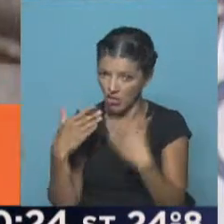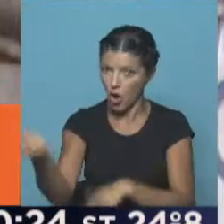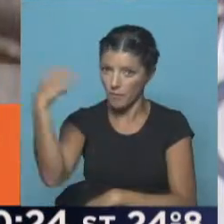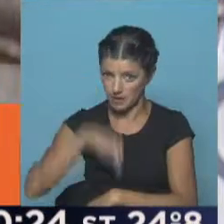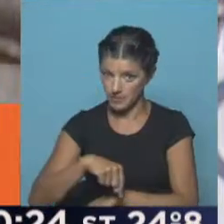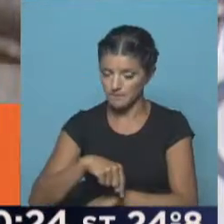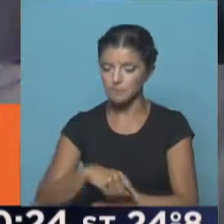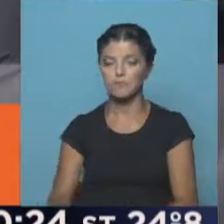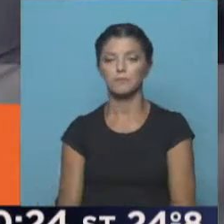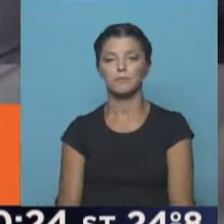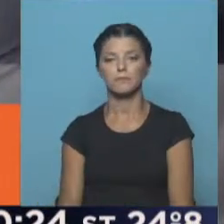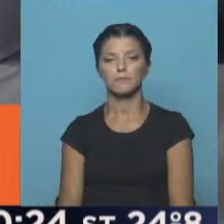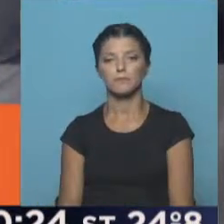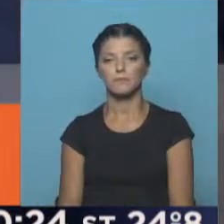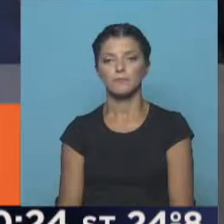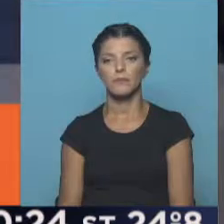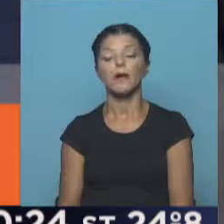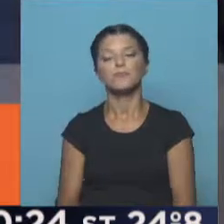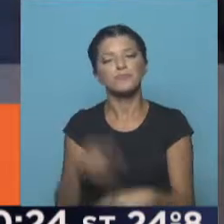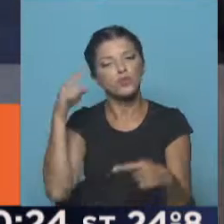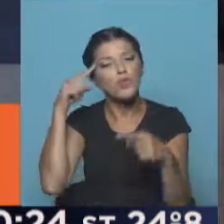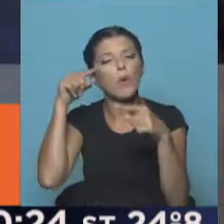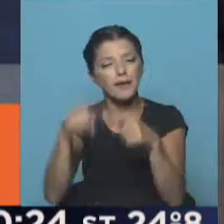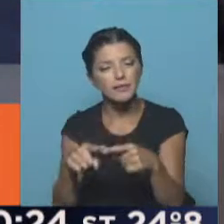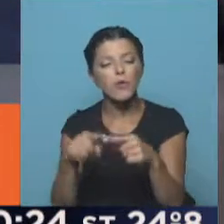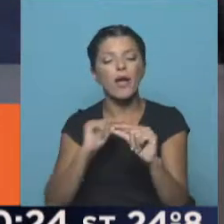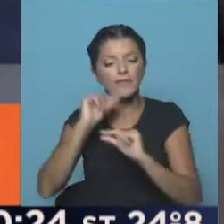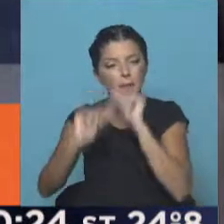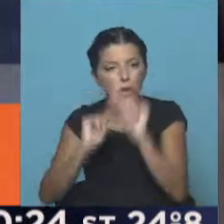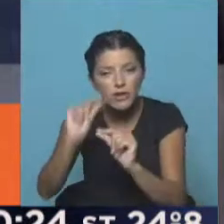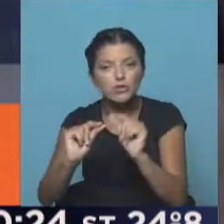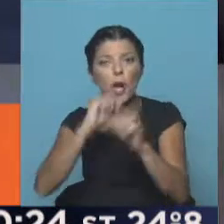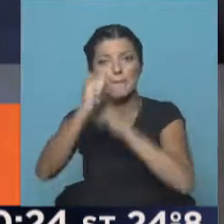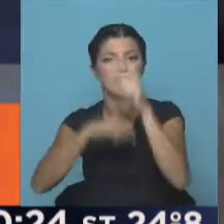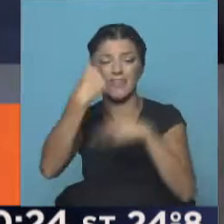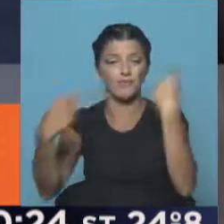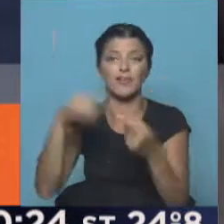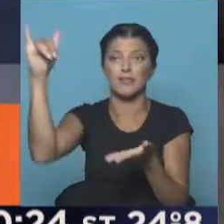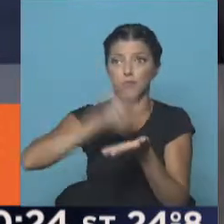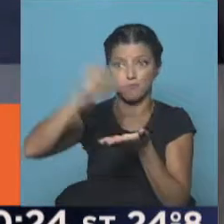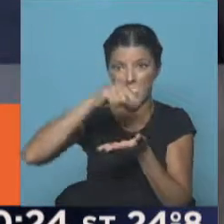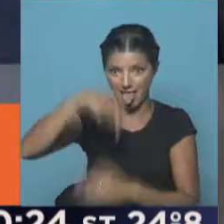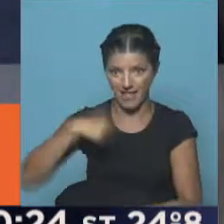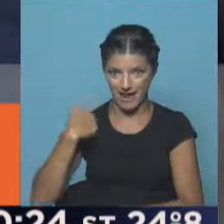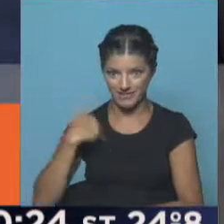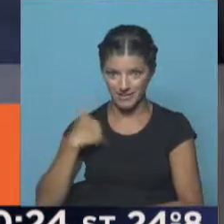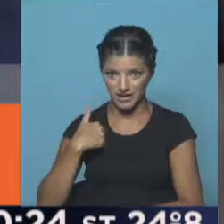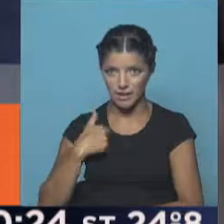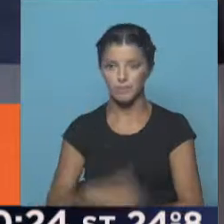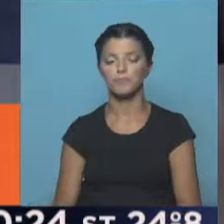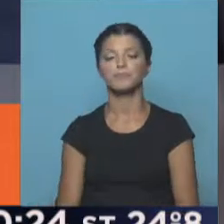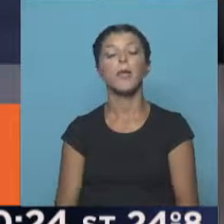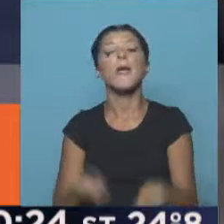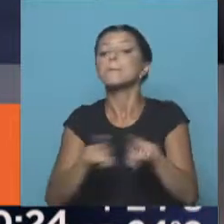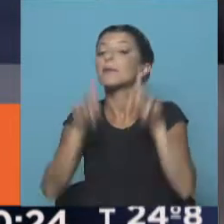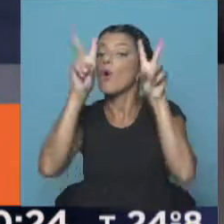es conseguir que cada vez más líneas operen en la Argentina. En el mismo sentido, se pronunciaron el jefe de gabinete Marcos